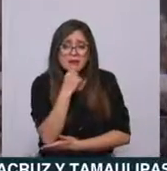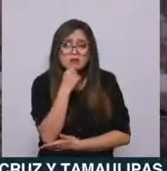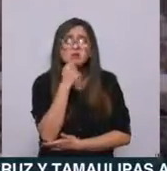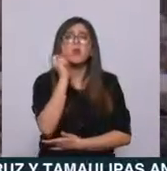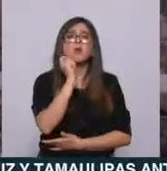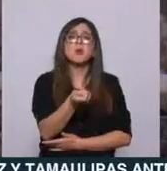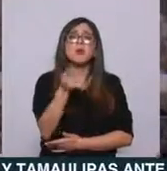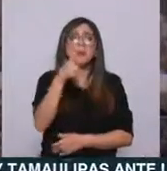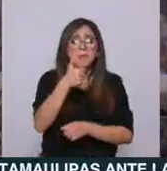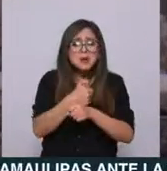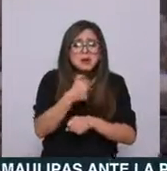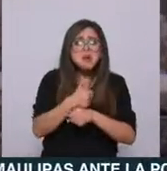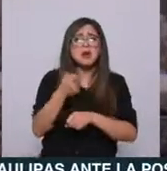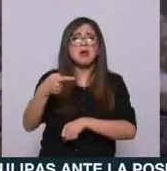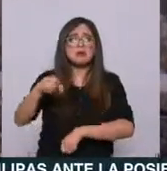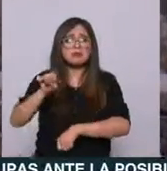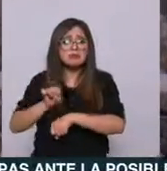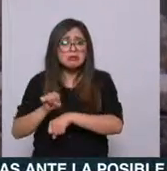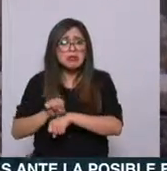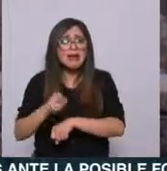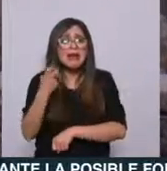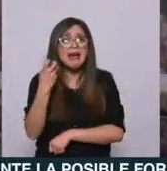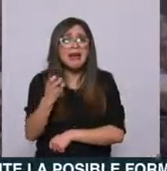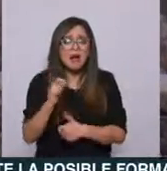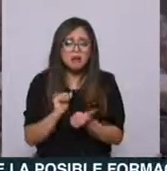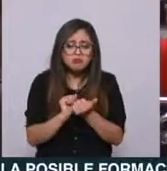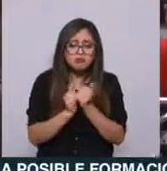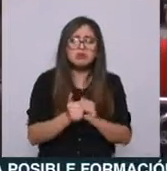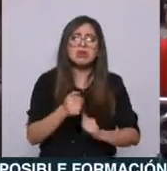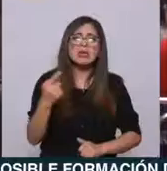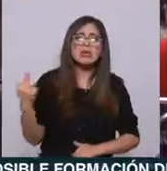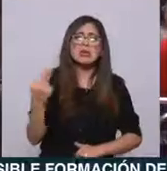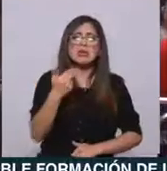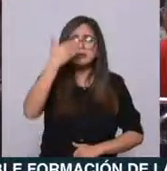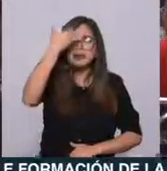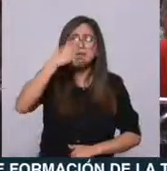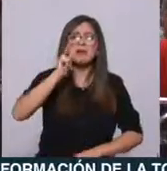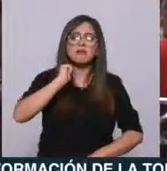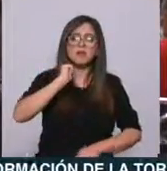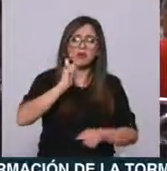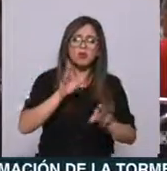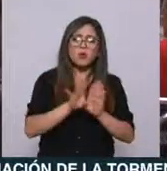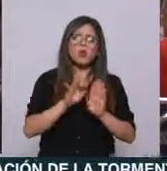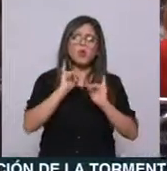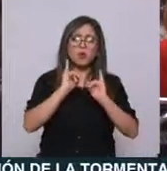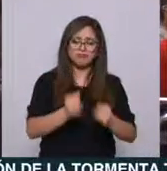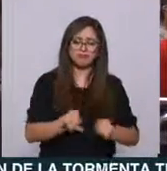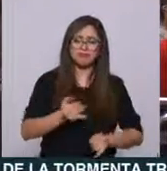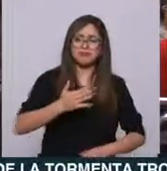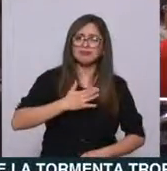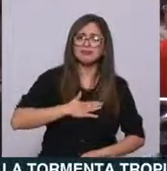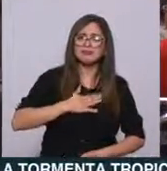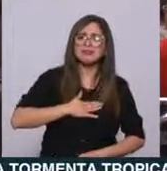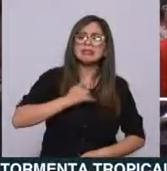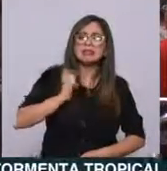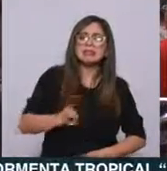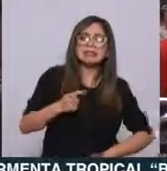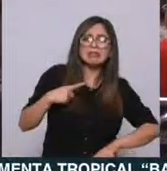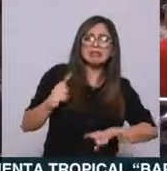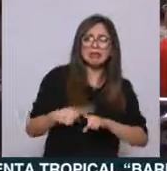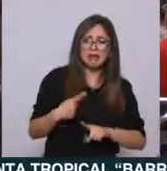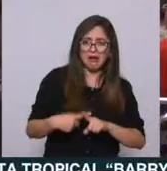secundaria, donde los hijos necesitan forjar su identidad. Y lo recomendable es que todo el